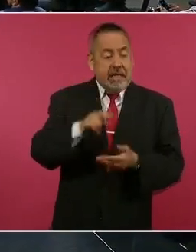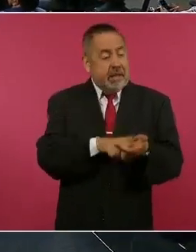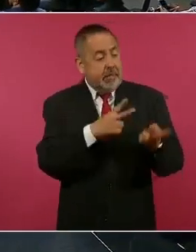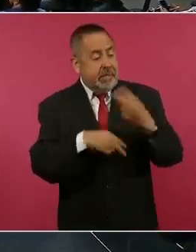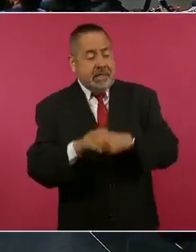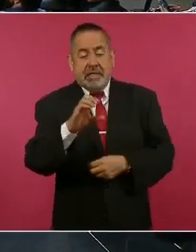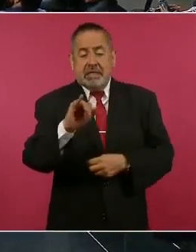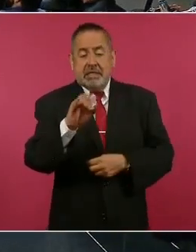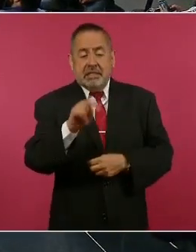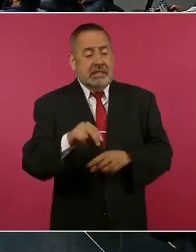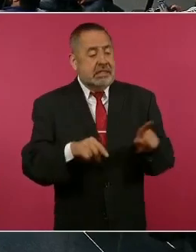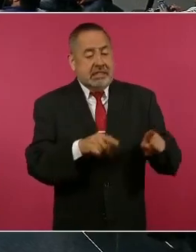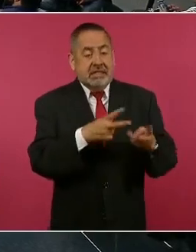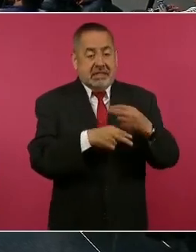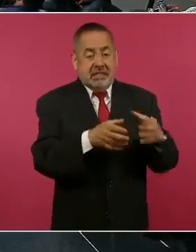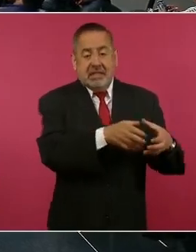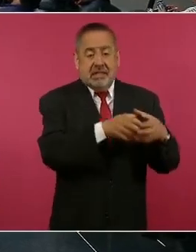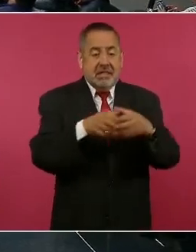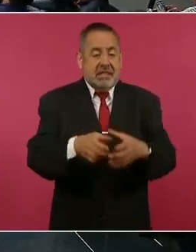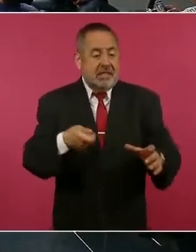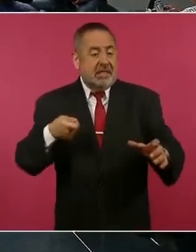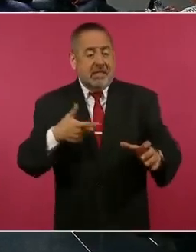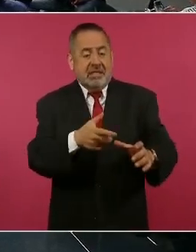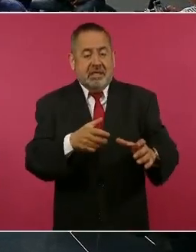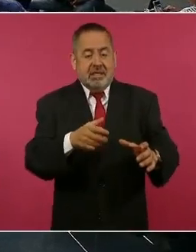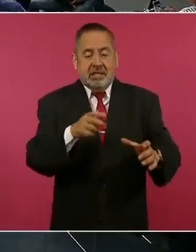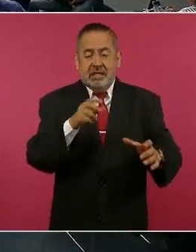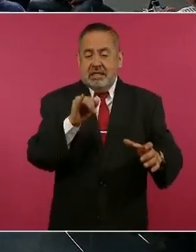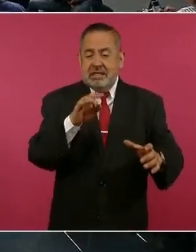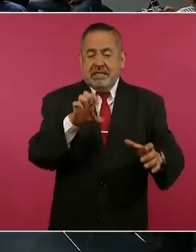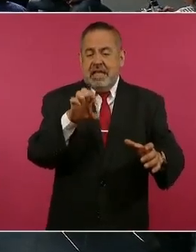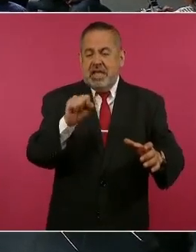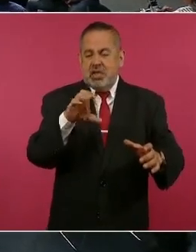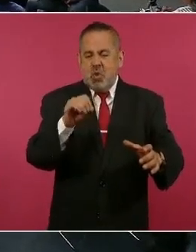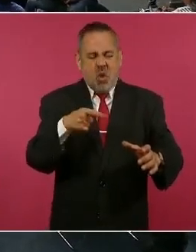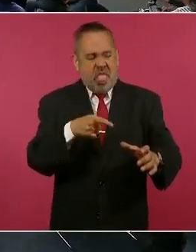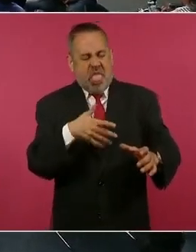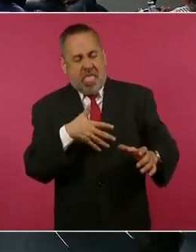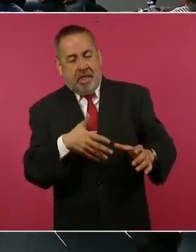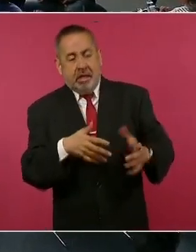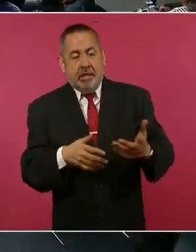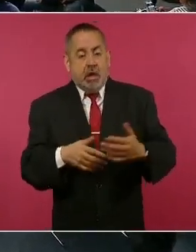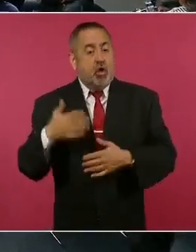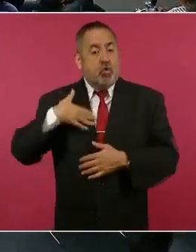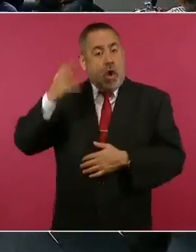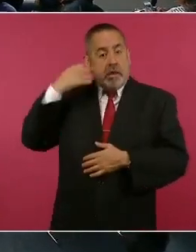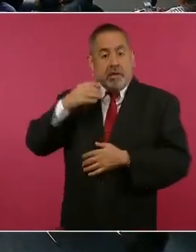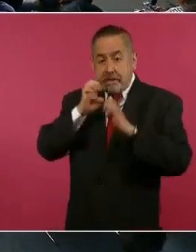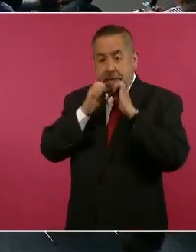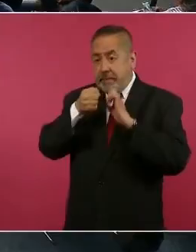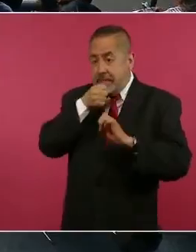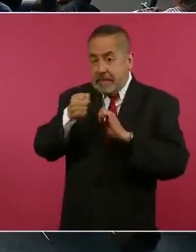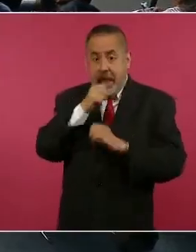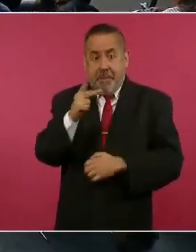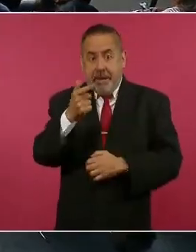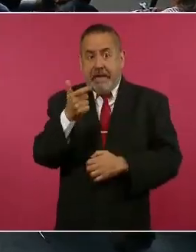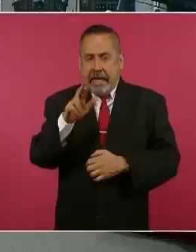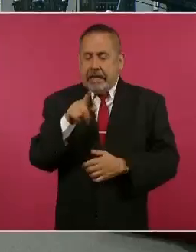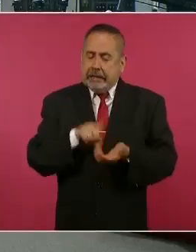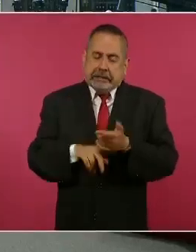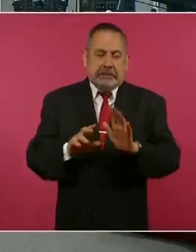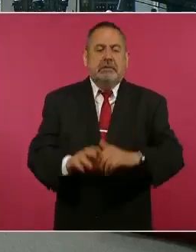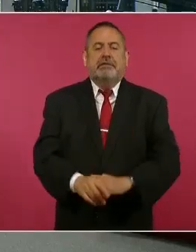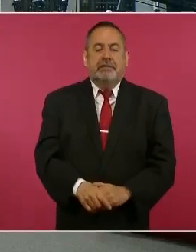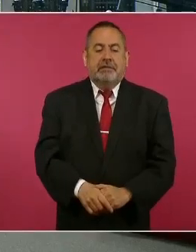CISEN, a los funcionarios que venían del CISEN, les decían el CISENESCO. Sí. Así. Yo cubría PGR en aquel entonces. Sí. Entonces, bueno,